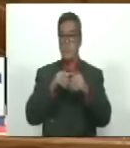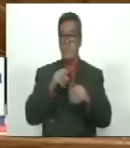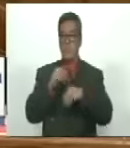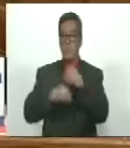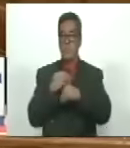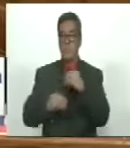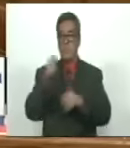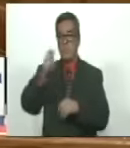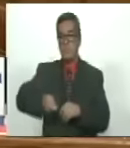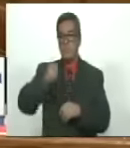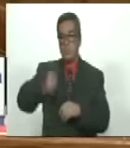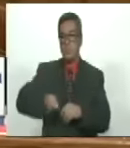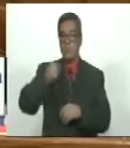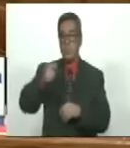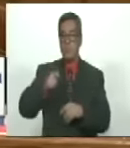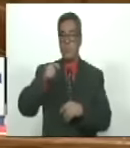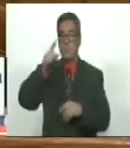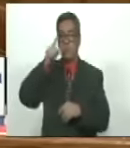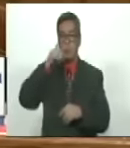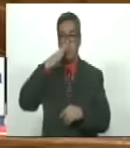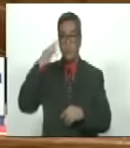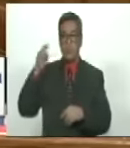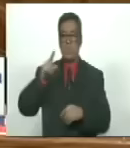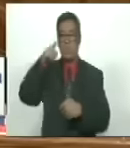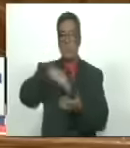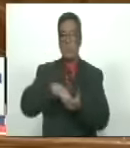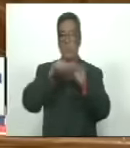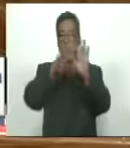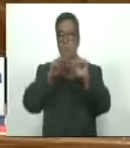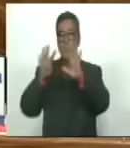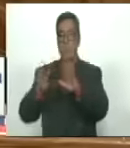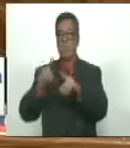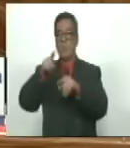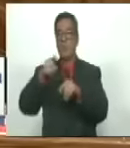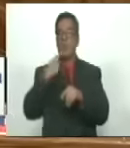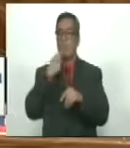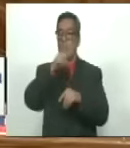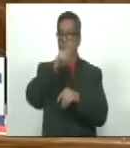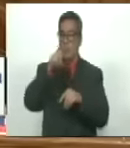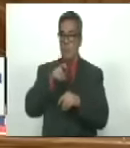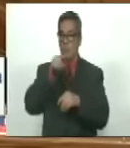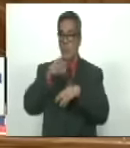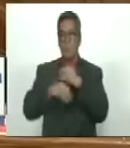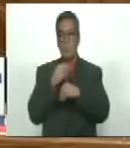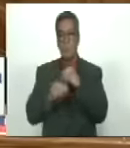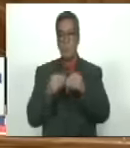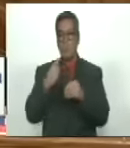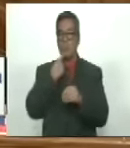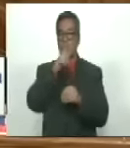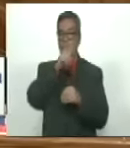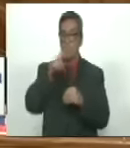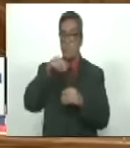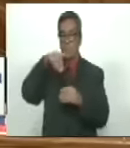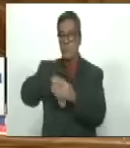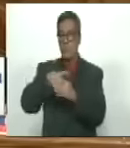emitido por el Tribunal de París en 1899, otra de las preguntas establecidas en el referéndum. El